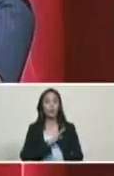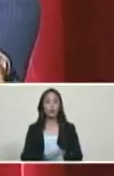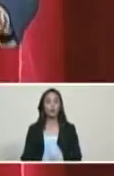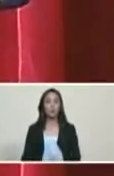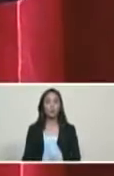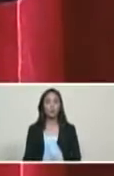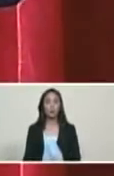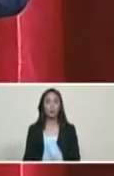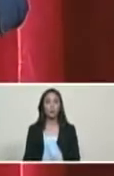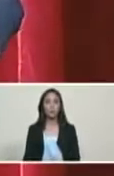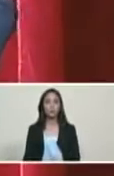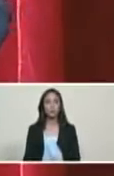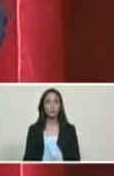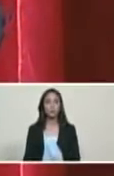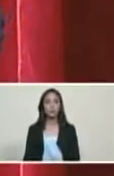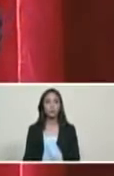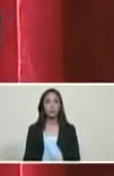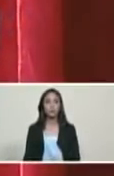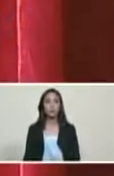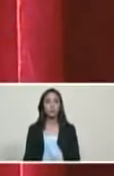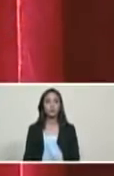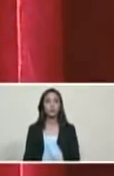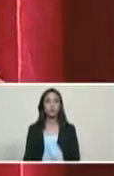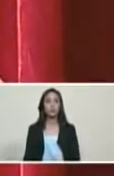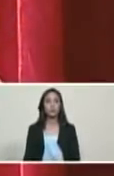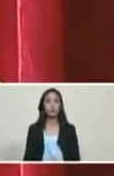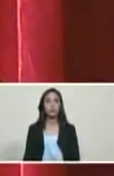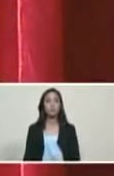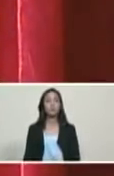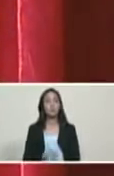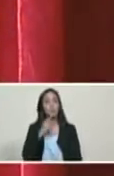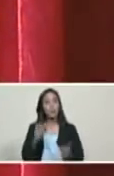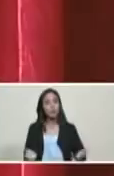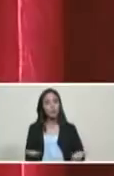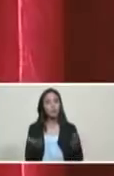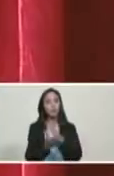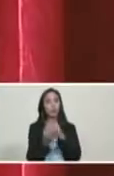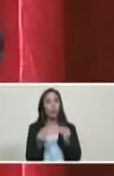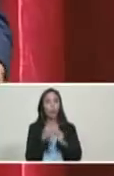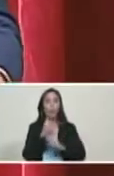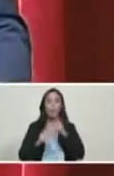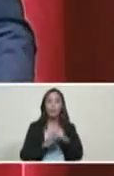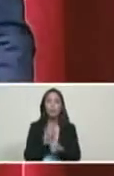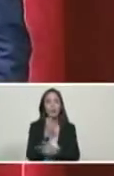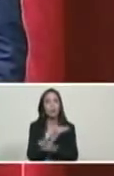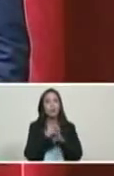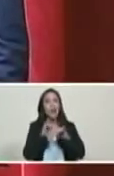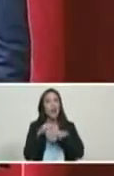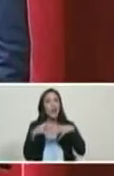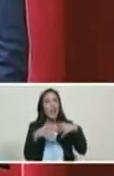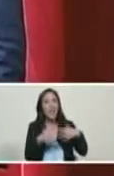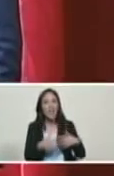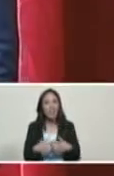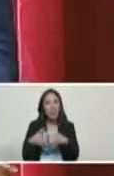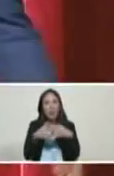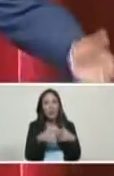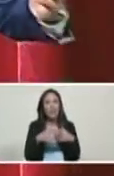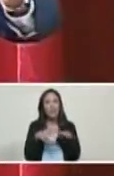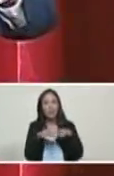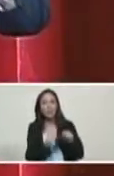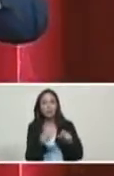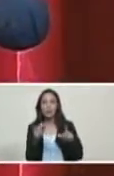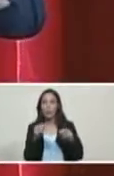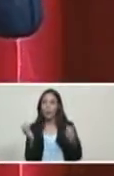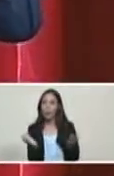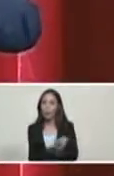Hemos estado hablando en los últimos días de impulsar un proceso de descolonización